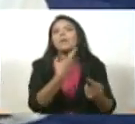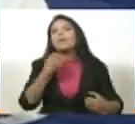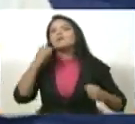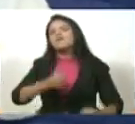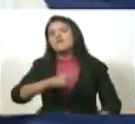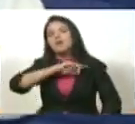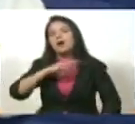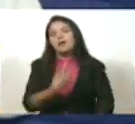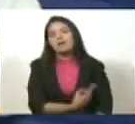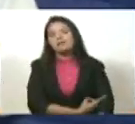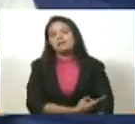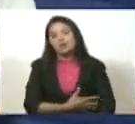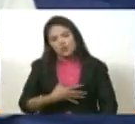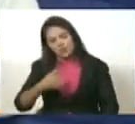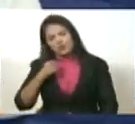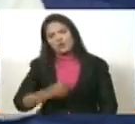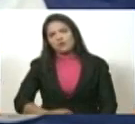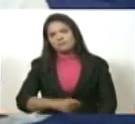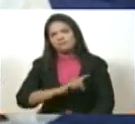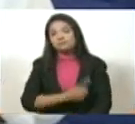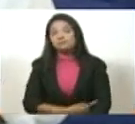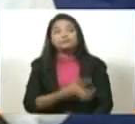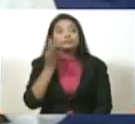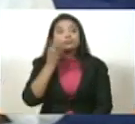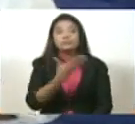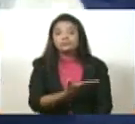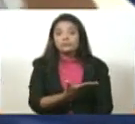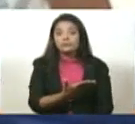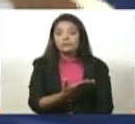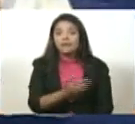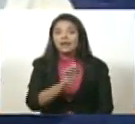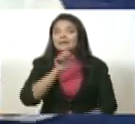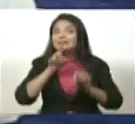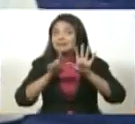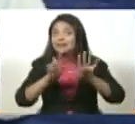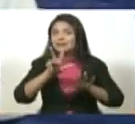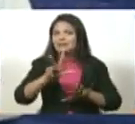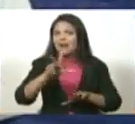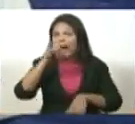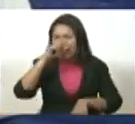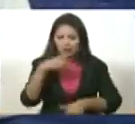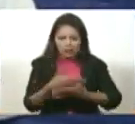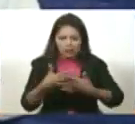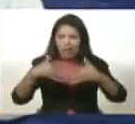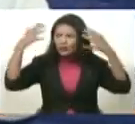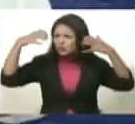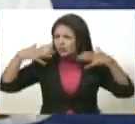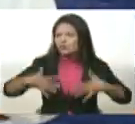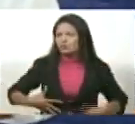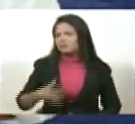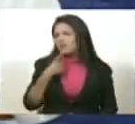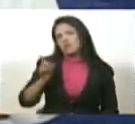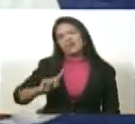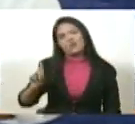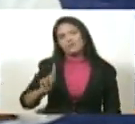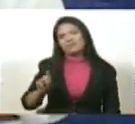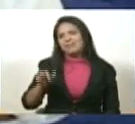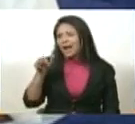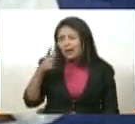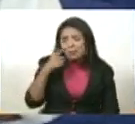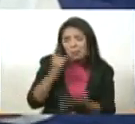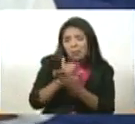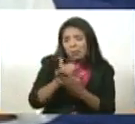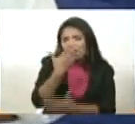valiente, de coraje, de aquella señora que con sus 63 años, empapada por la lluvia, me decía: Héctor, no, esto no es solo un